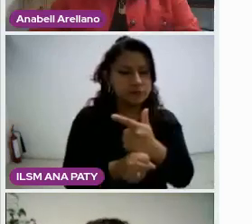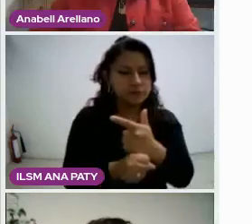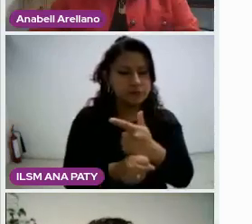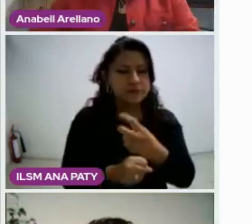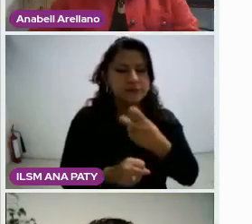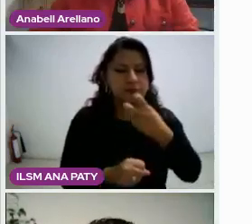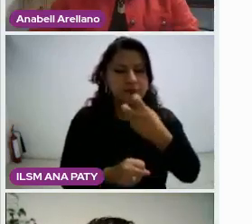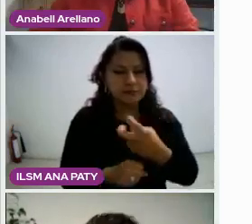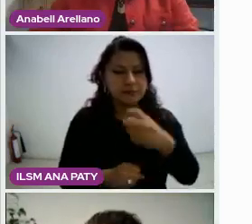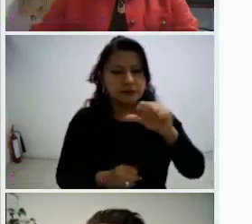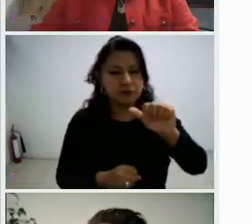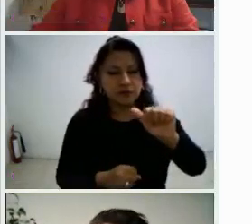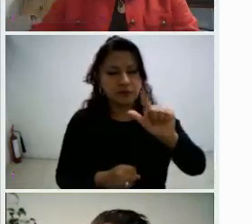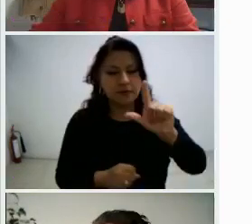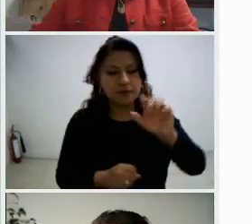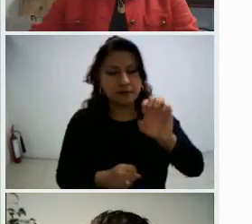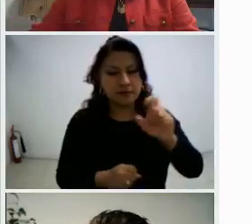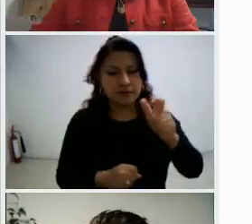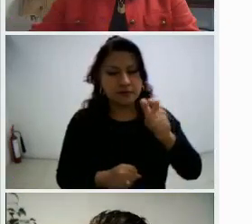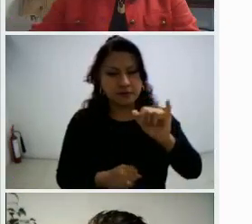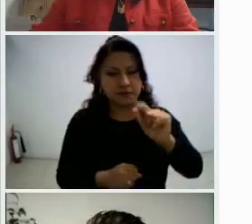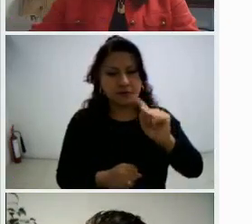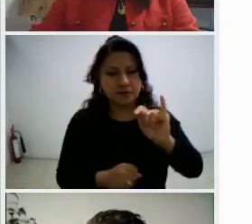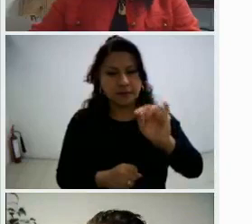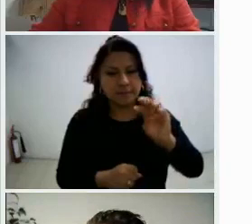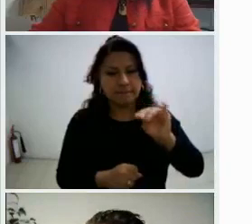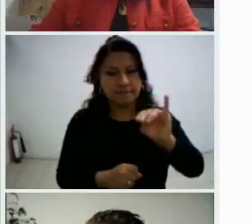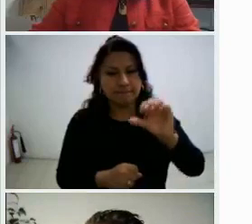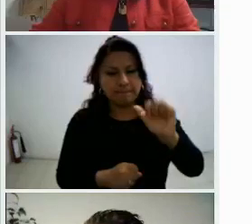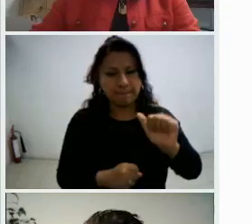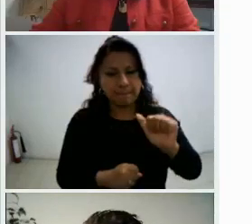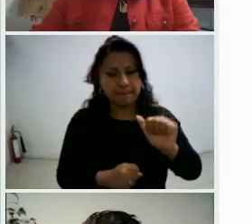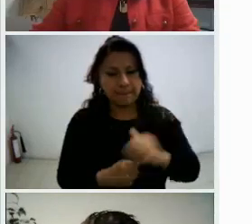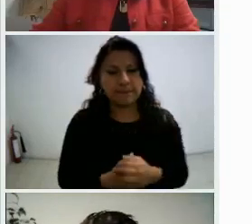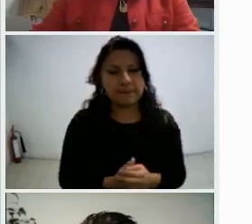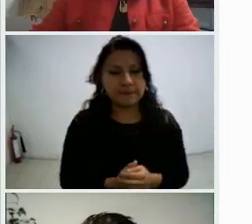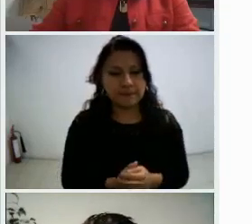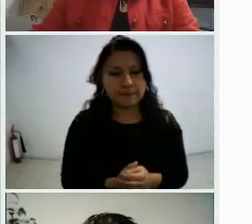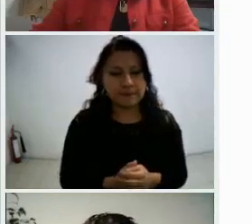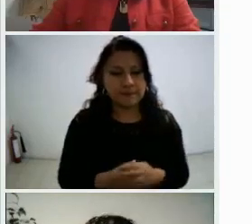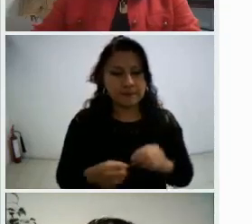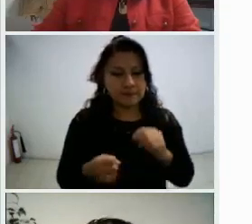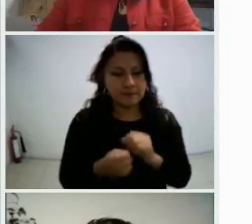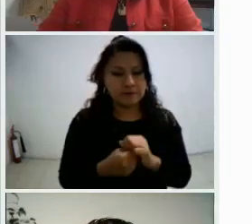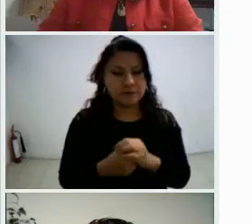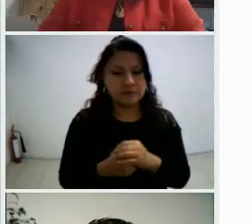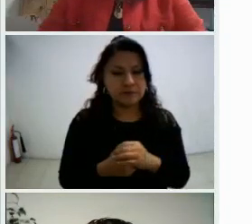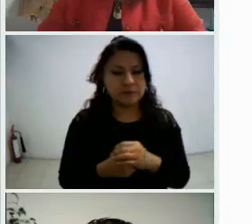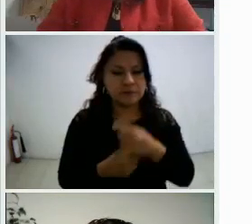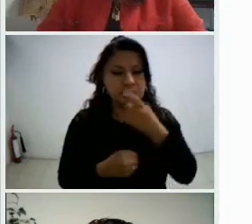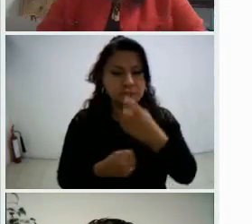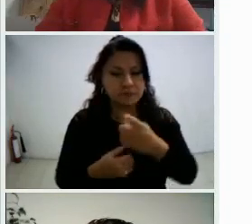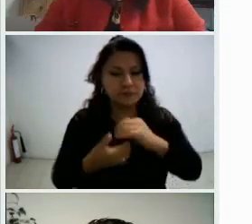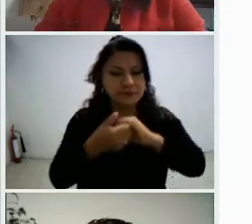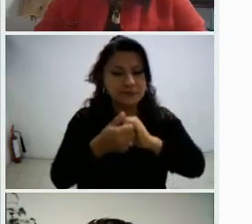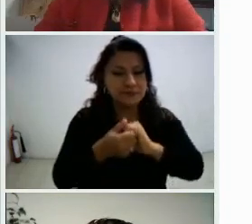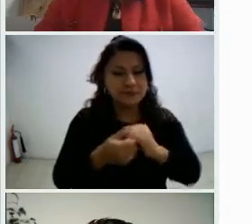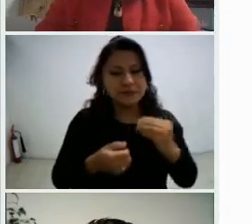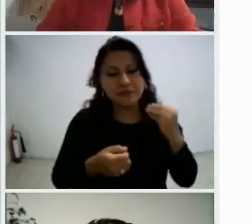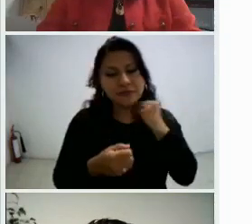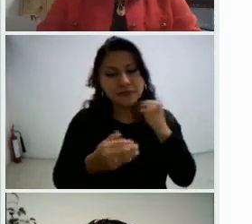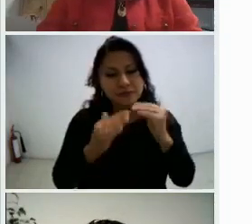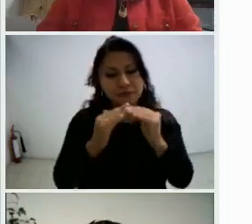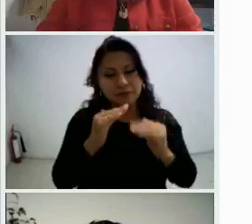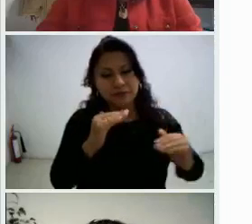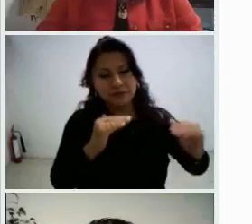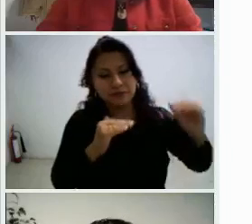a la siguiente, doctor, me permito hacer el claro. saludo de la magistrada. Muy buena tarde, muy bienvenido,